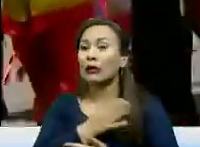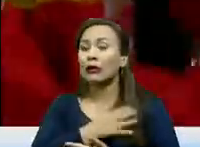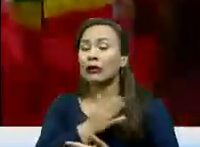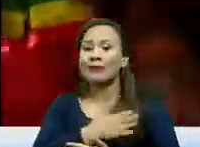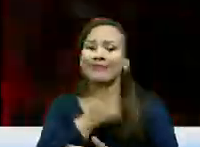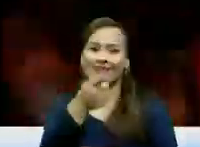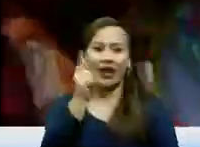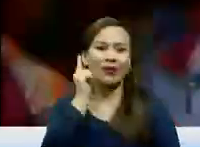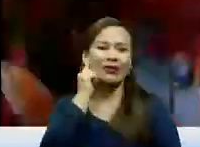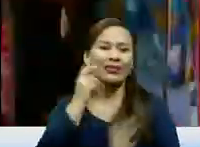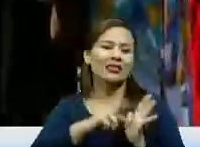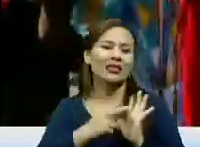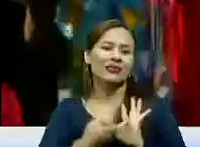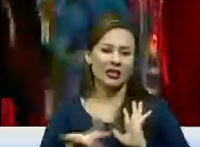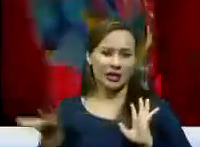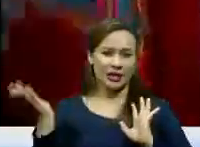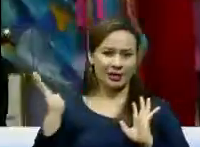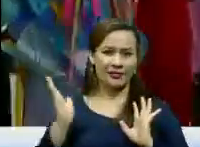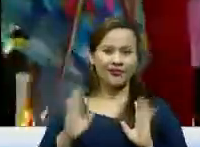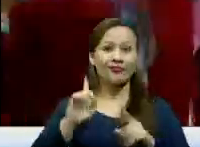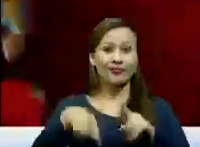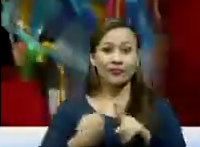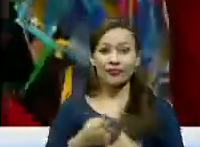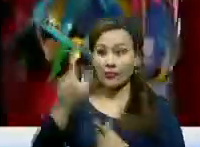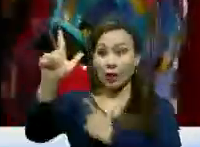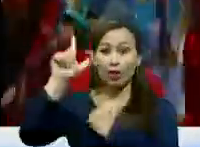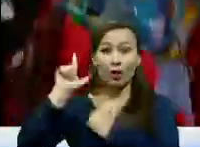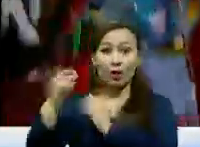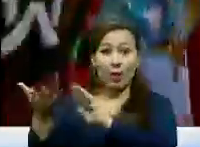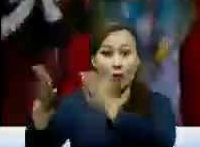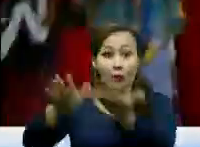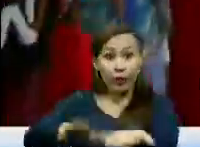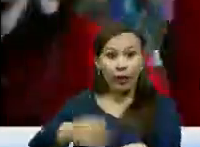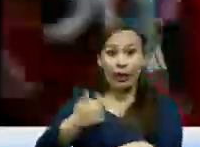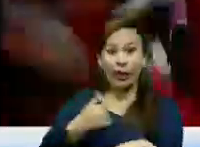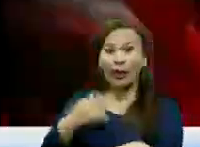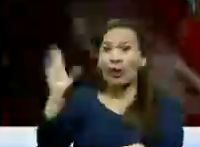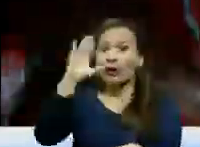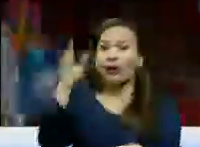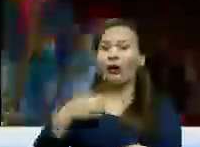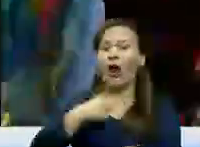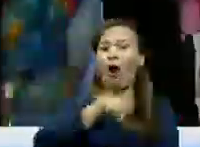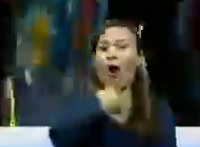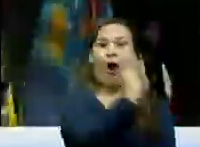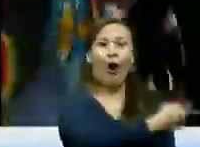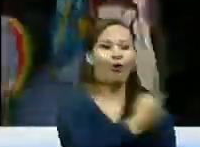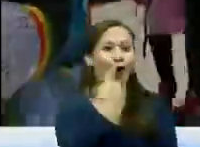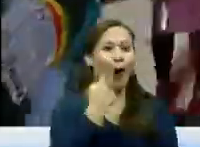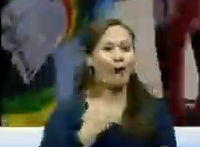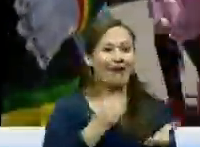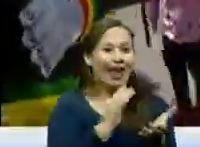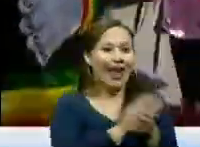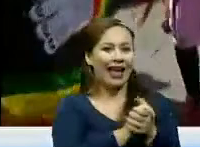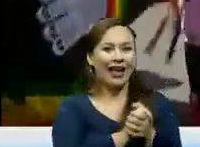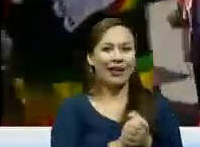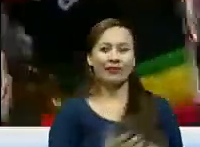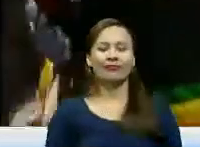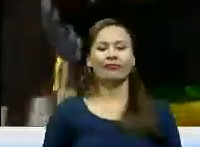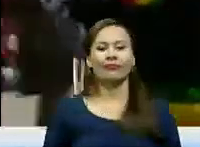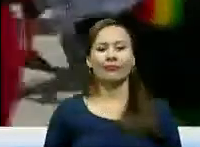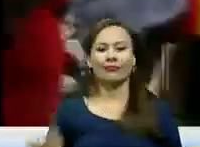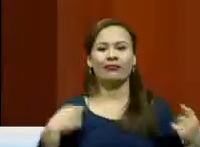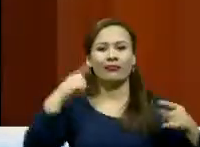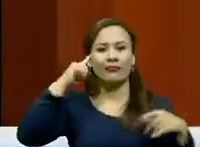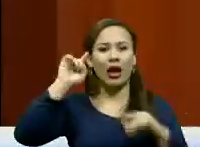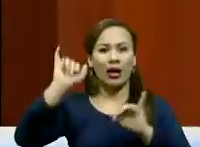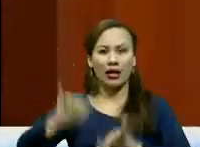esta mujer que cuando su soldado moría, ella inmediatamente se hacía de otro para poder estar ahí en el